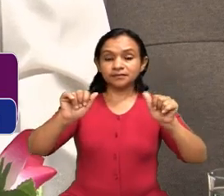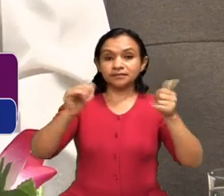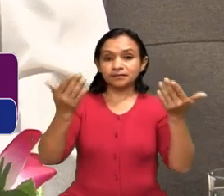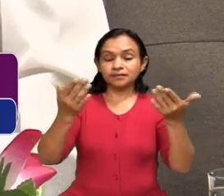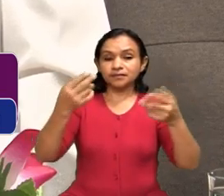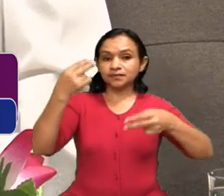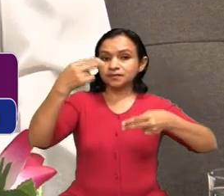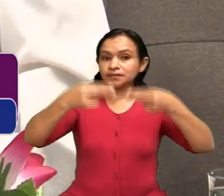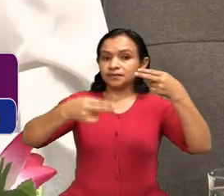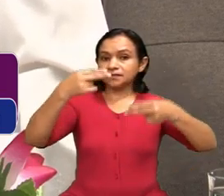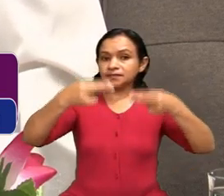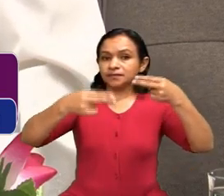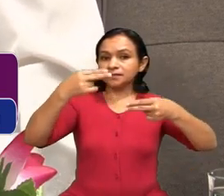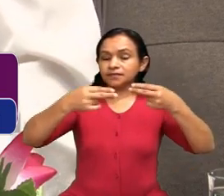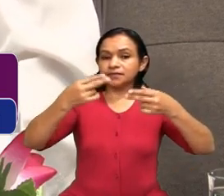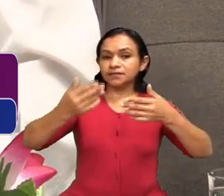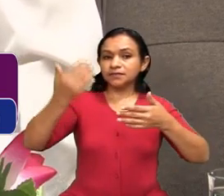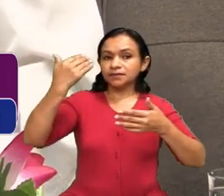cifra histórica,